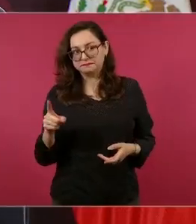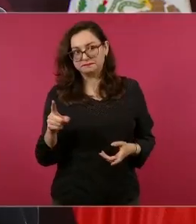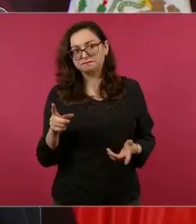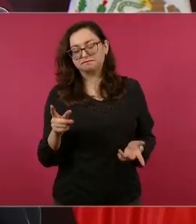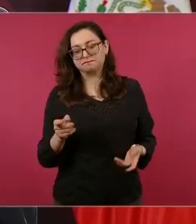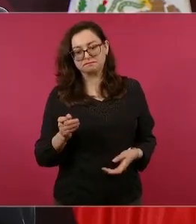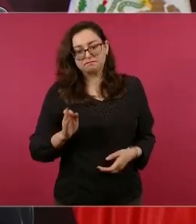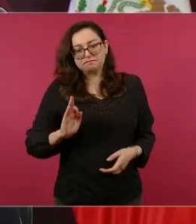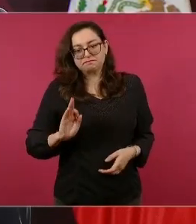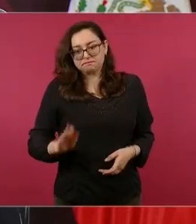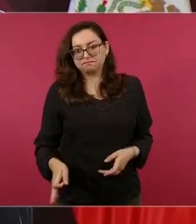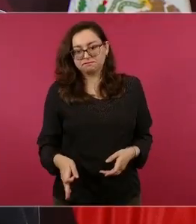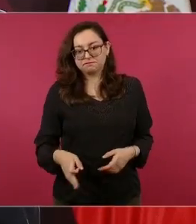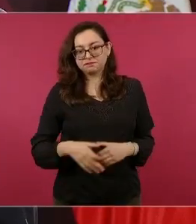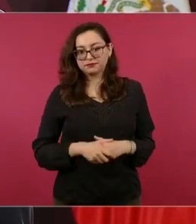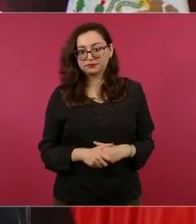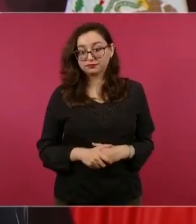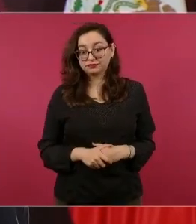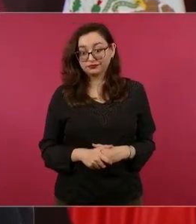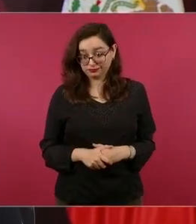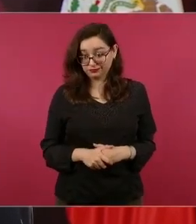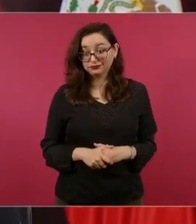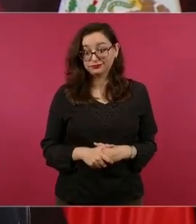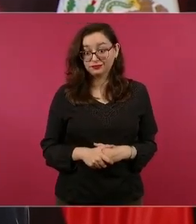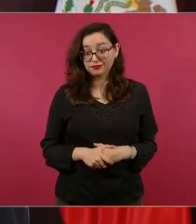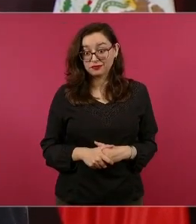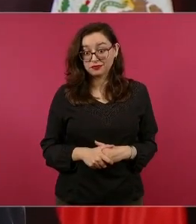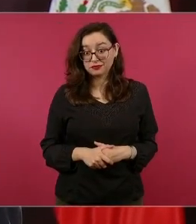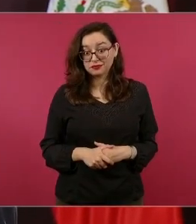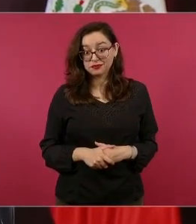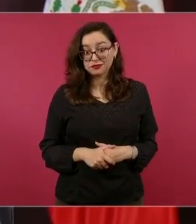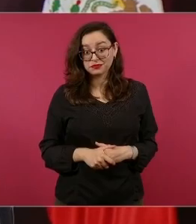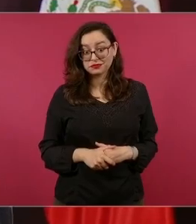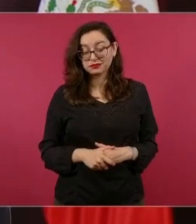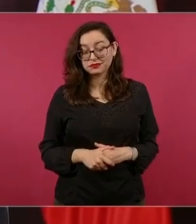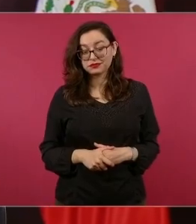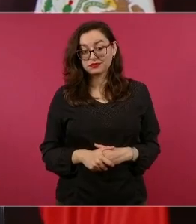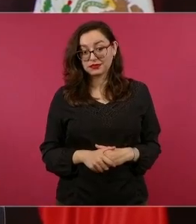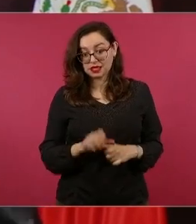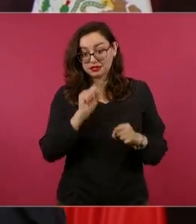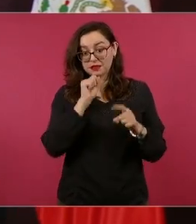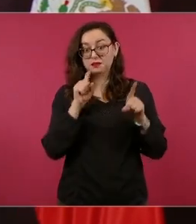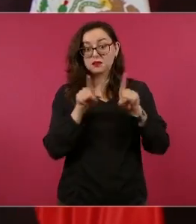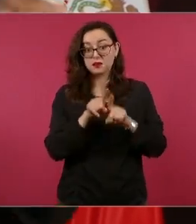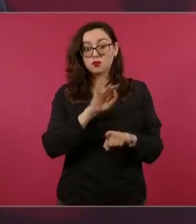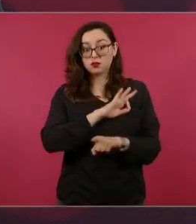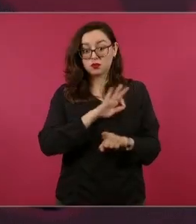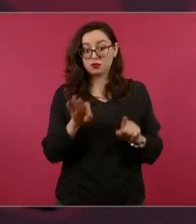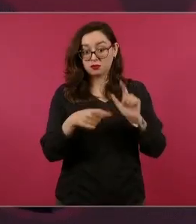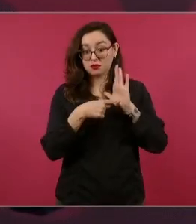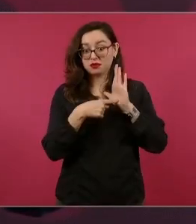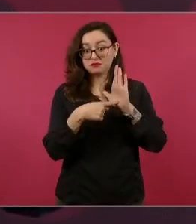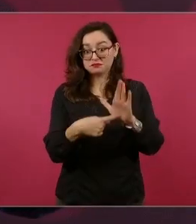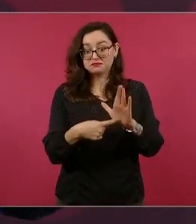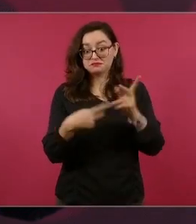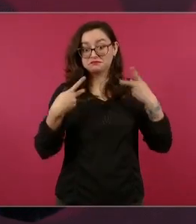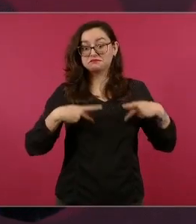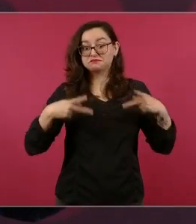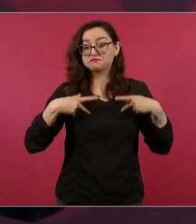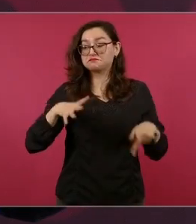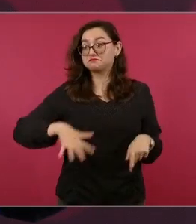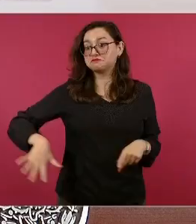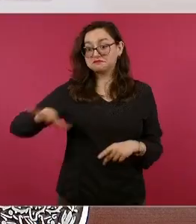ejemplo de que el pueblo es sabio. Se hacen las encuestas